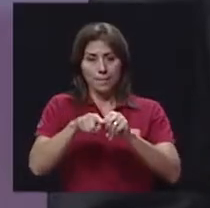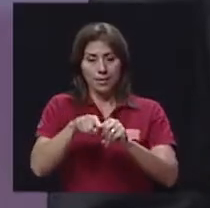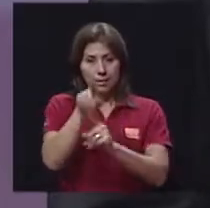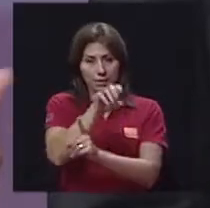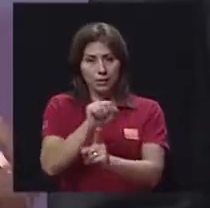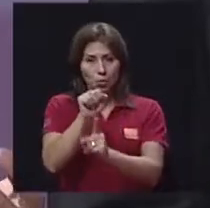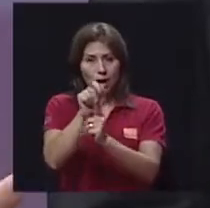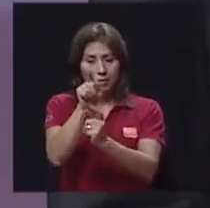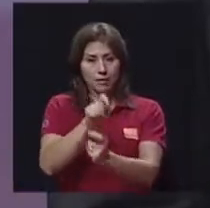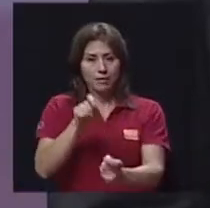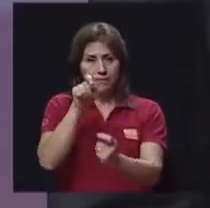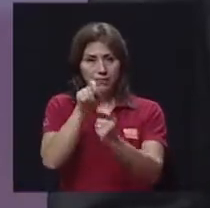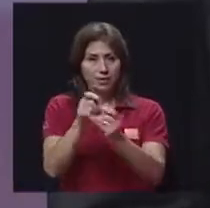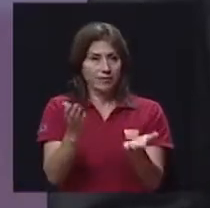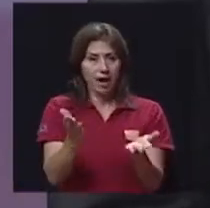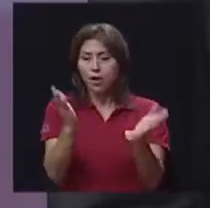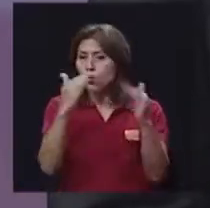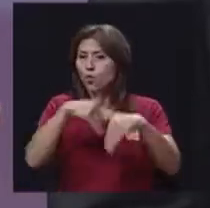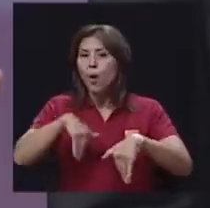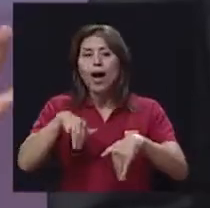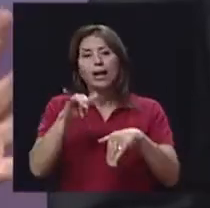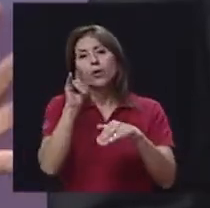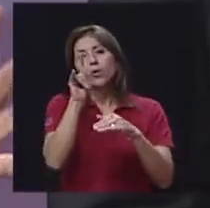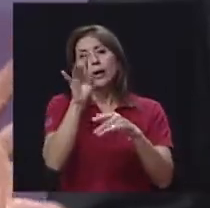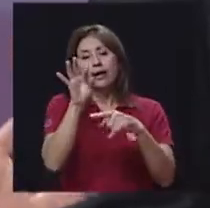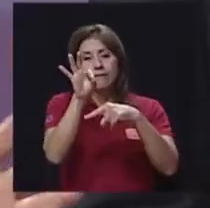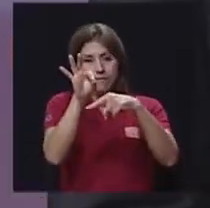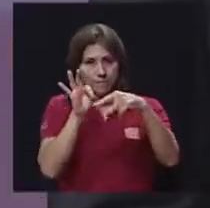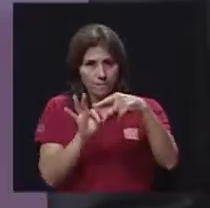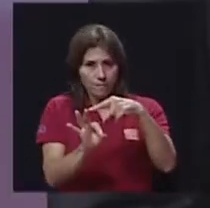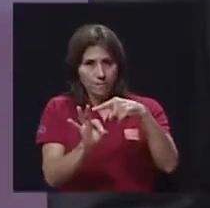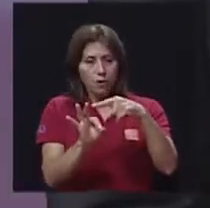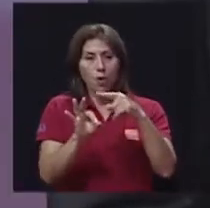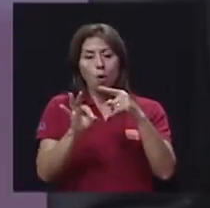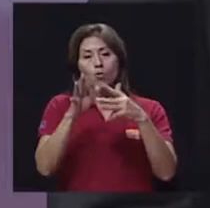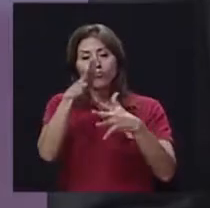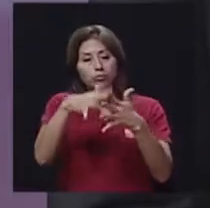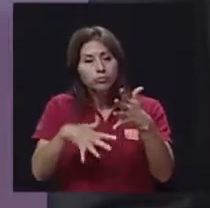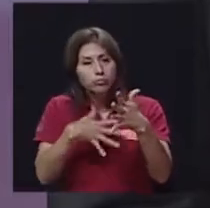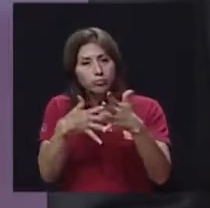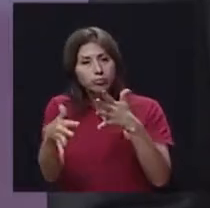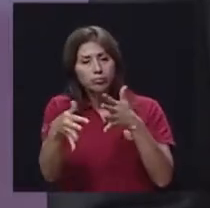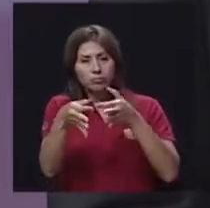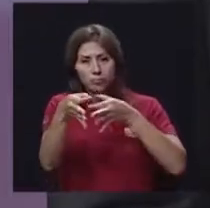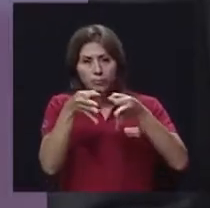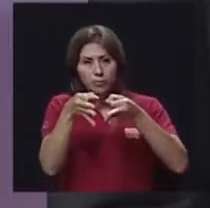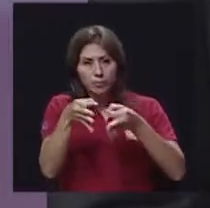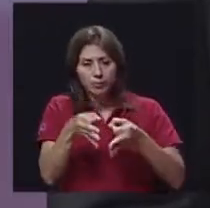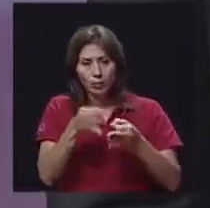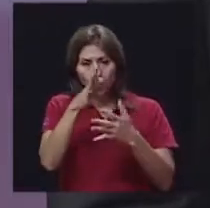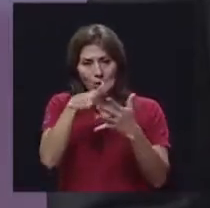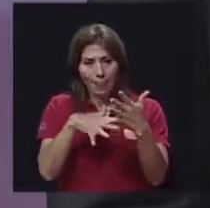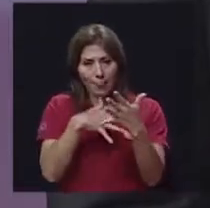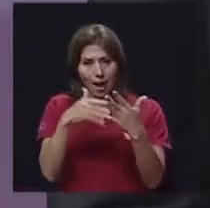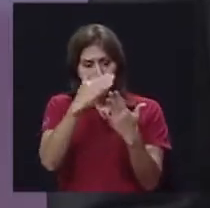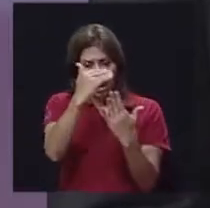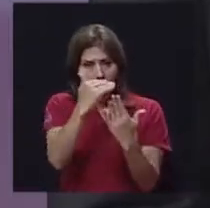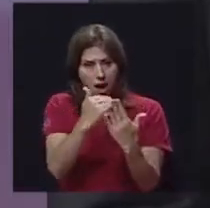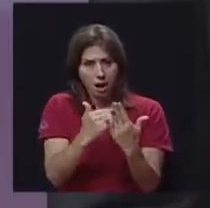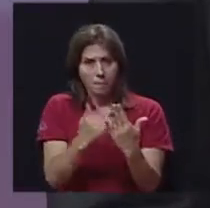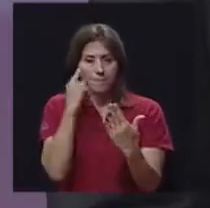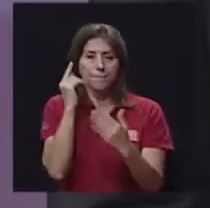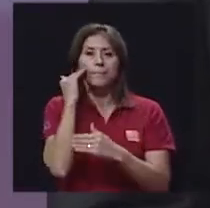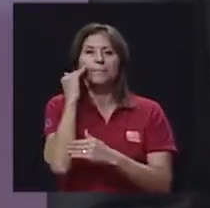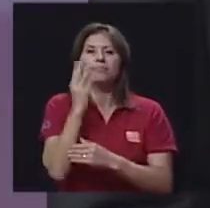No hay una fórmula, no hay una tabla, como muchos piensan, para fijar montos. Eso va a depender de